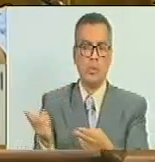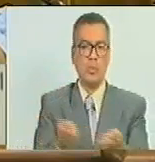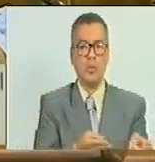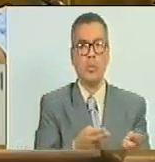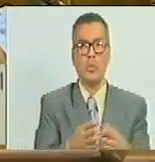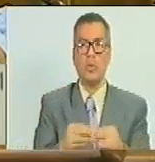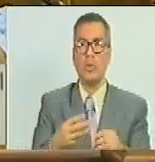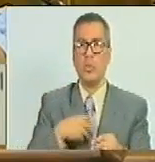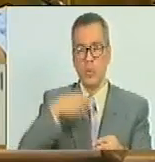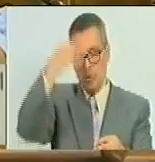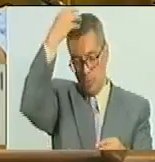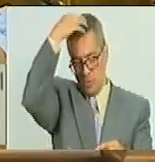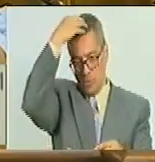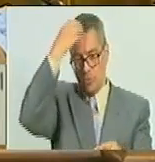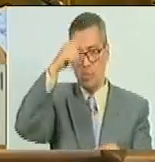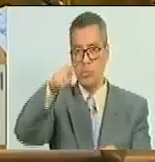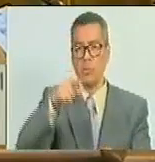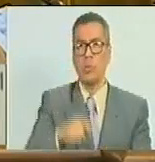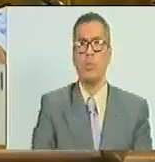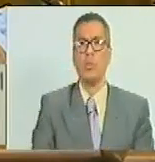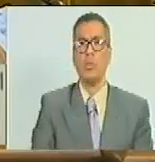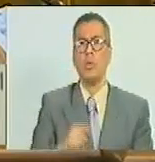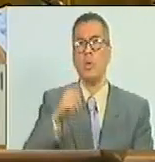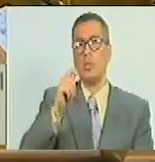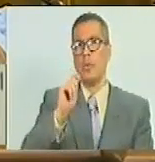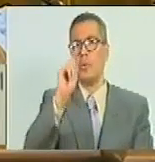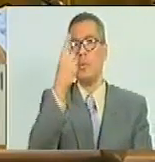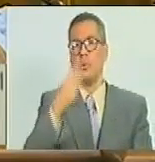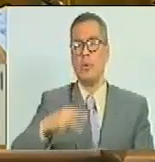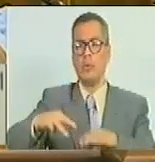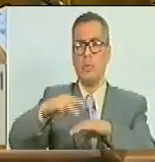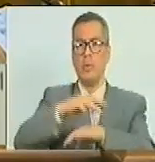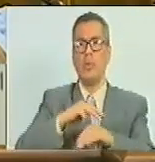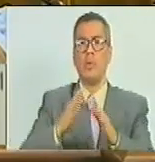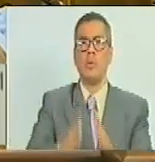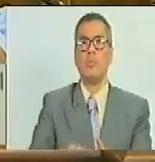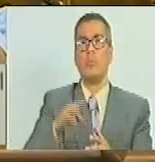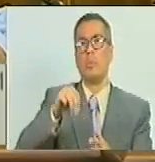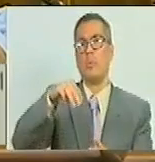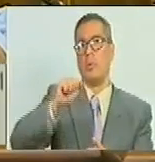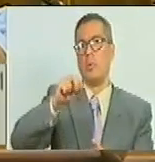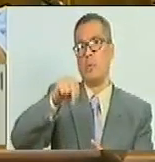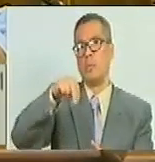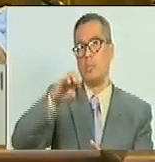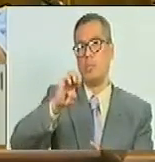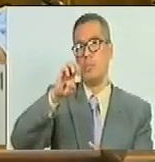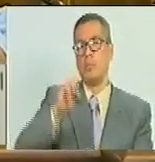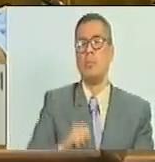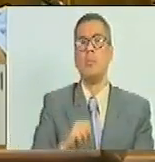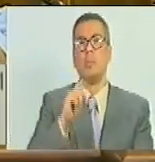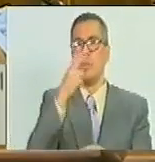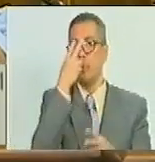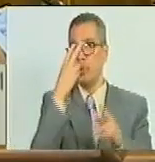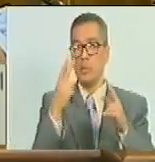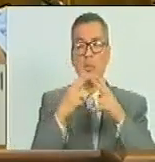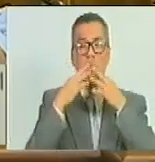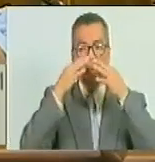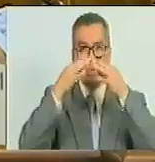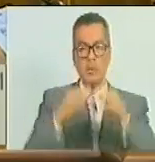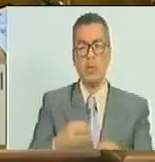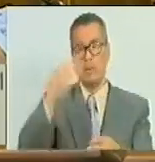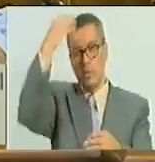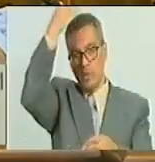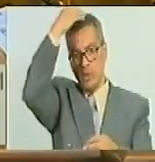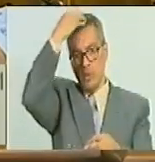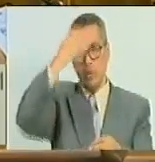Su Alteza Real Príncipe Heredero y Primer Ministro Mohammed bin Salman, en su visita oficial al